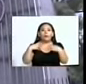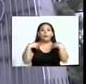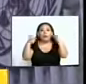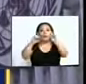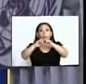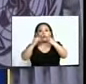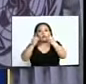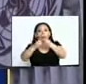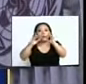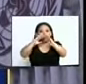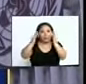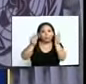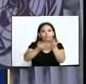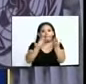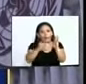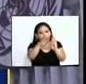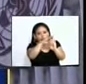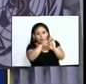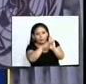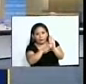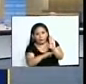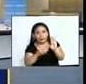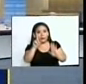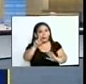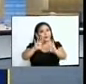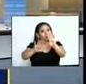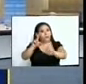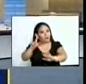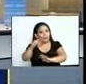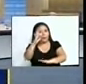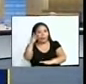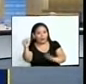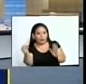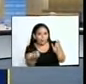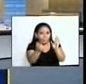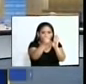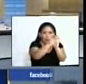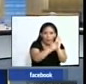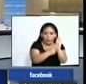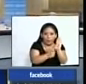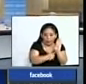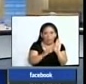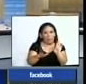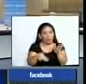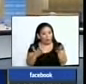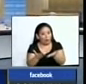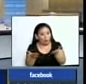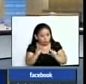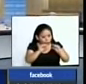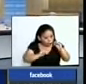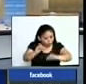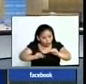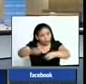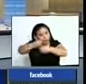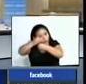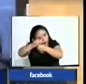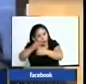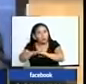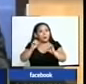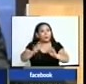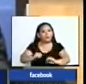Mundial de la Salud anunció la lista inicial de 156 países que se unieron a la red COVAX para el desarrollo, producción y